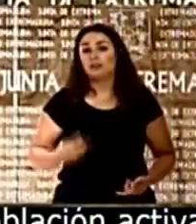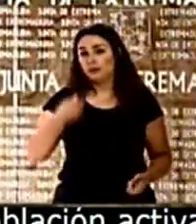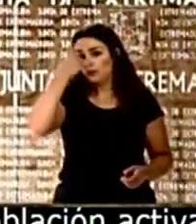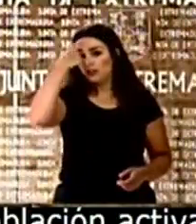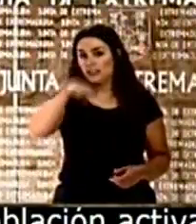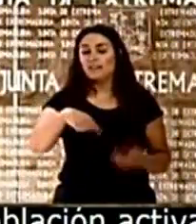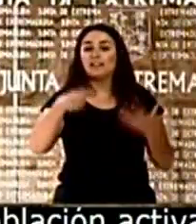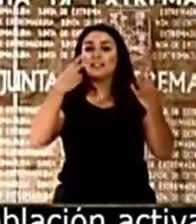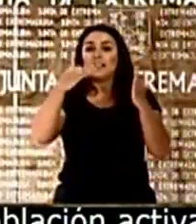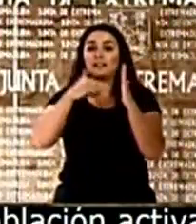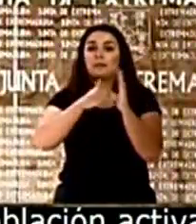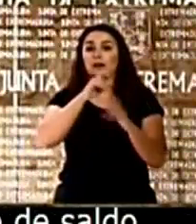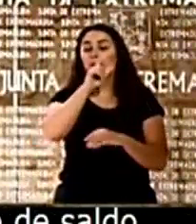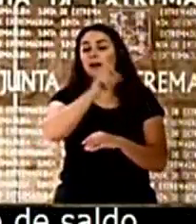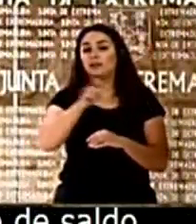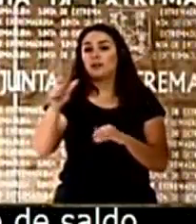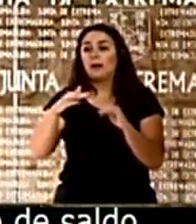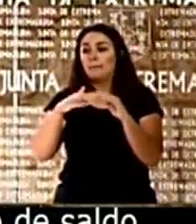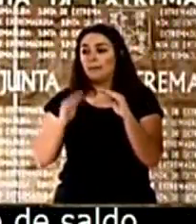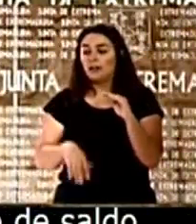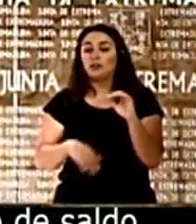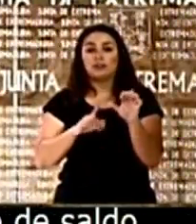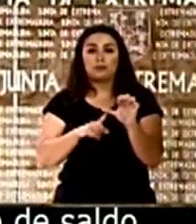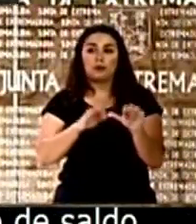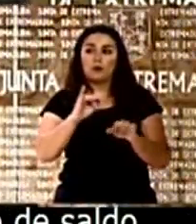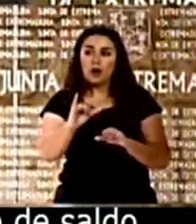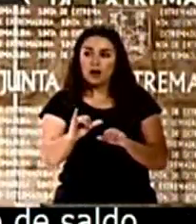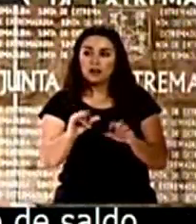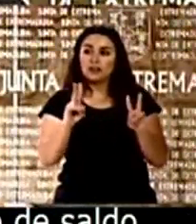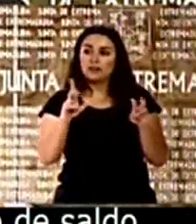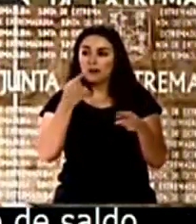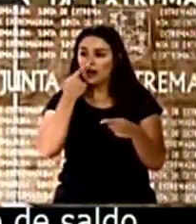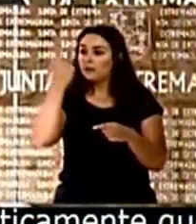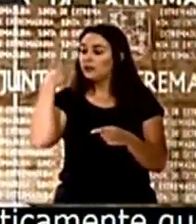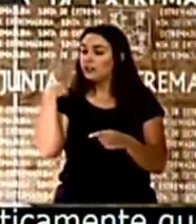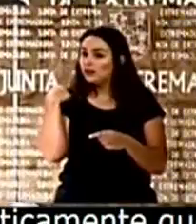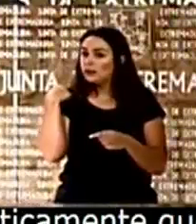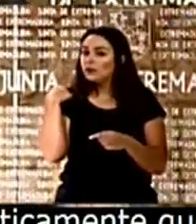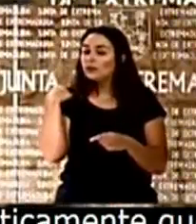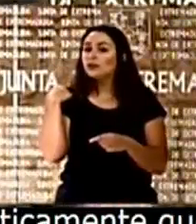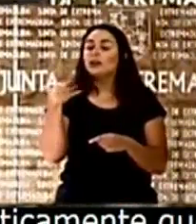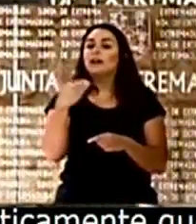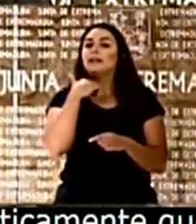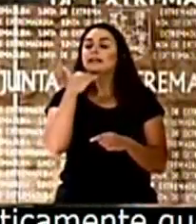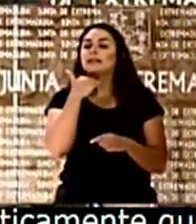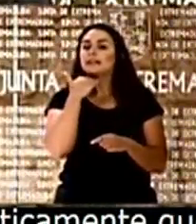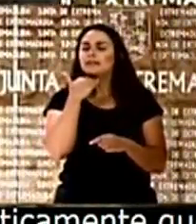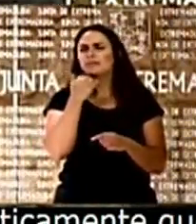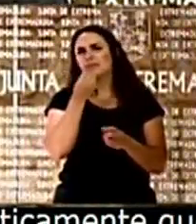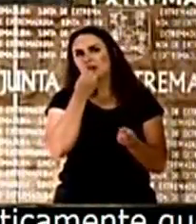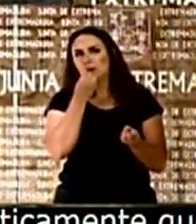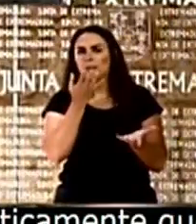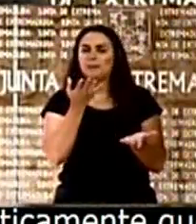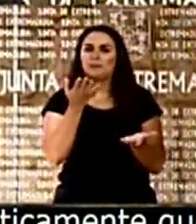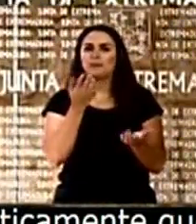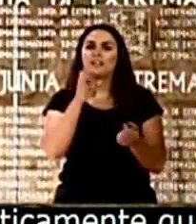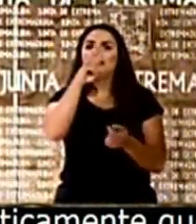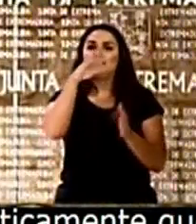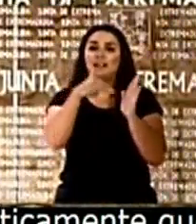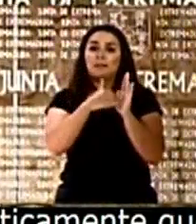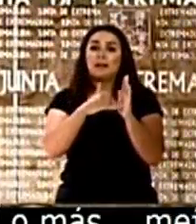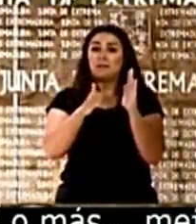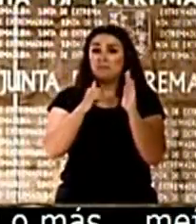7.000 personas menos prácticamente que tiene Extremadura respecto del año anterior, casi o más, mejor dicho, un poco más de 3.000 son